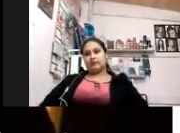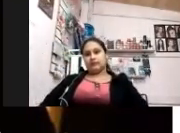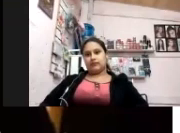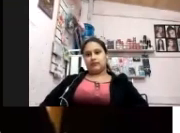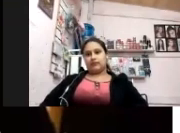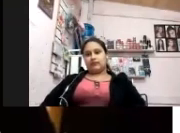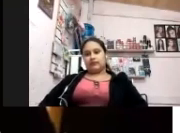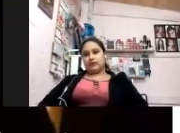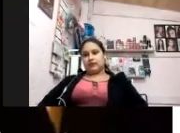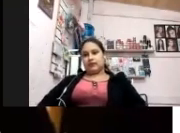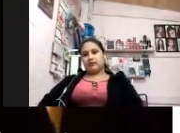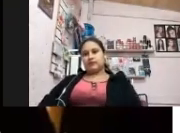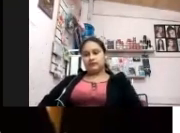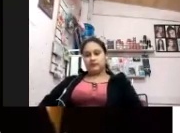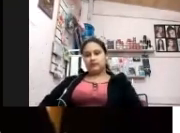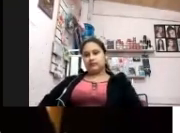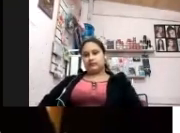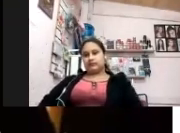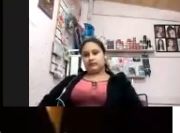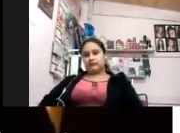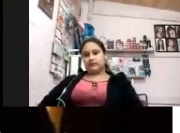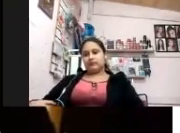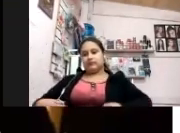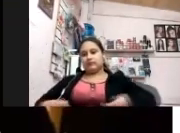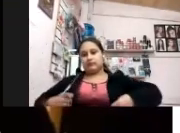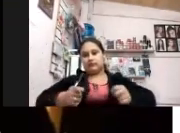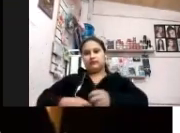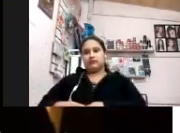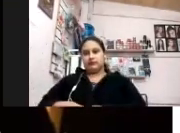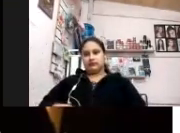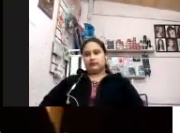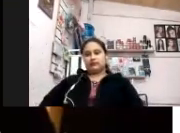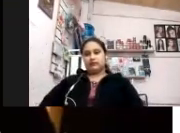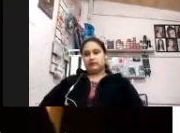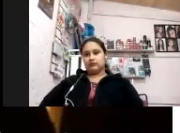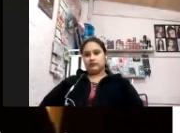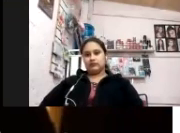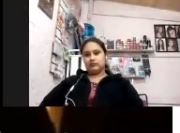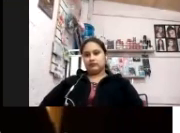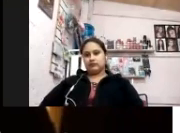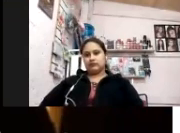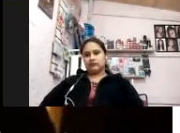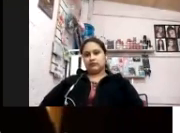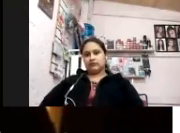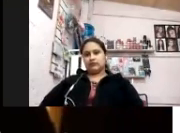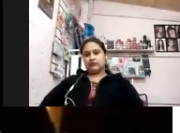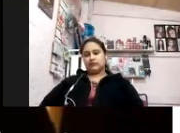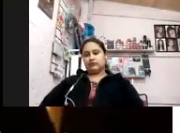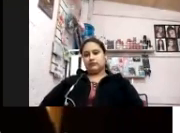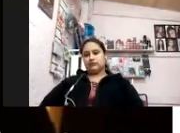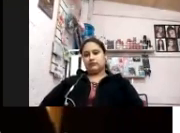Así como dice esta frase que está acá, la depresión será la primera causa de incapacidad en el mundo para el 2020. Esto se